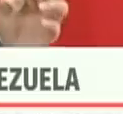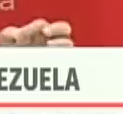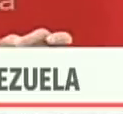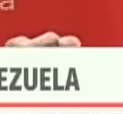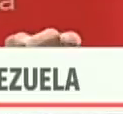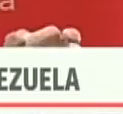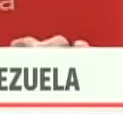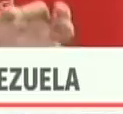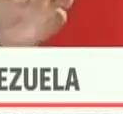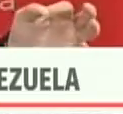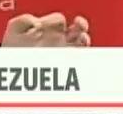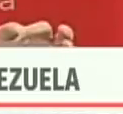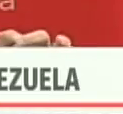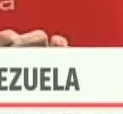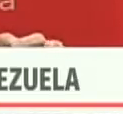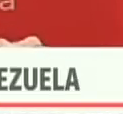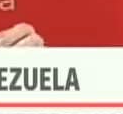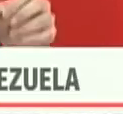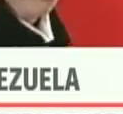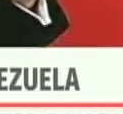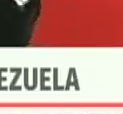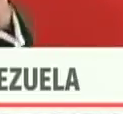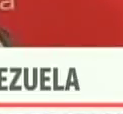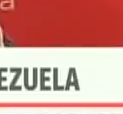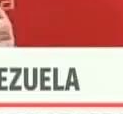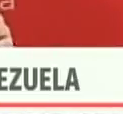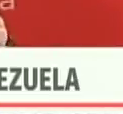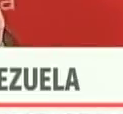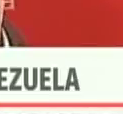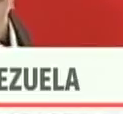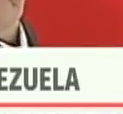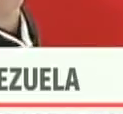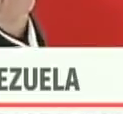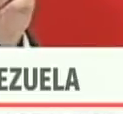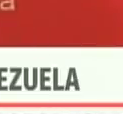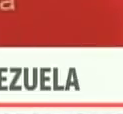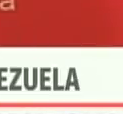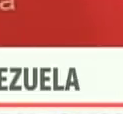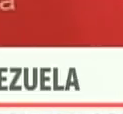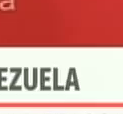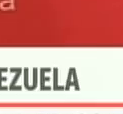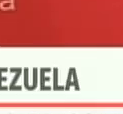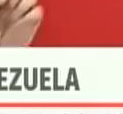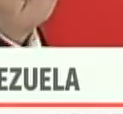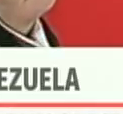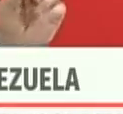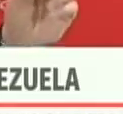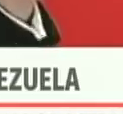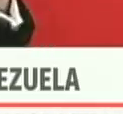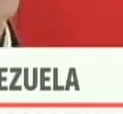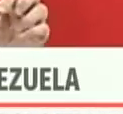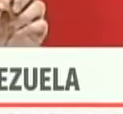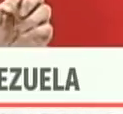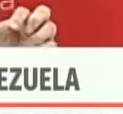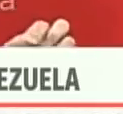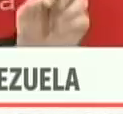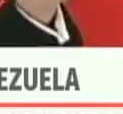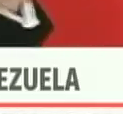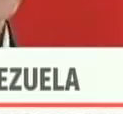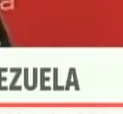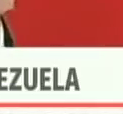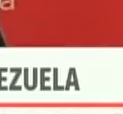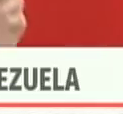presidente, ejemplos concretos, como a usted le gusta. Un pensionado, se le deposita su pensión en el carnet de la patria, le cae al monedero